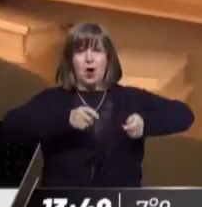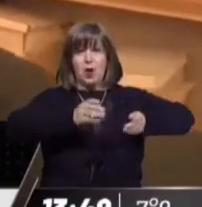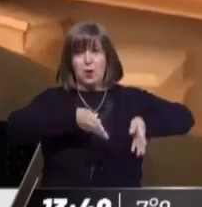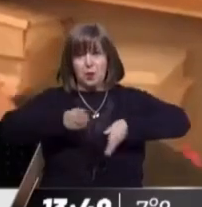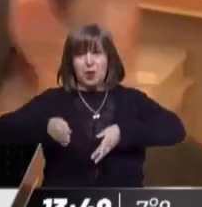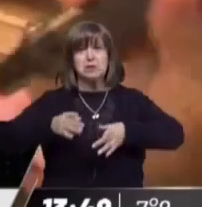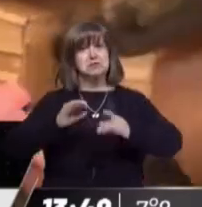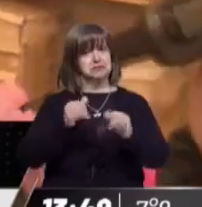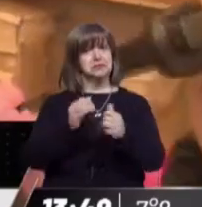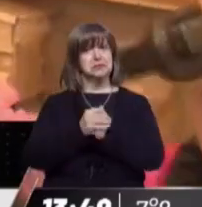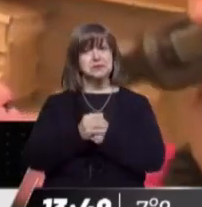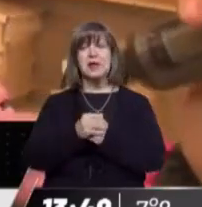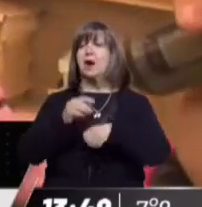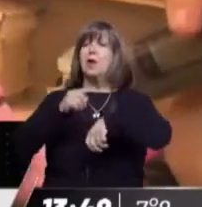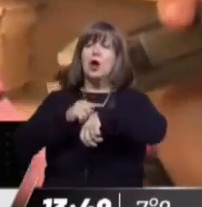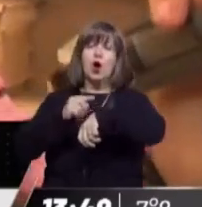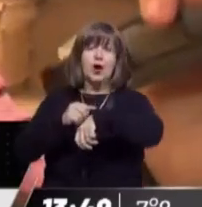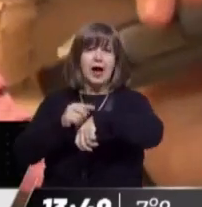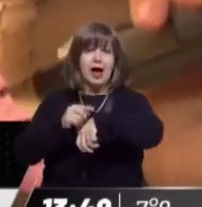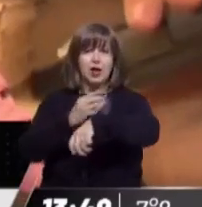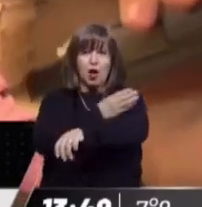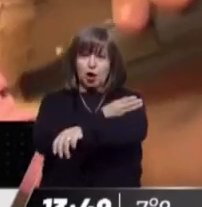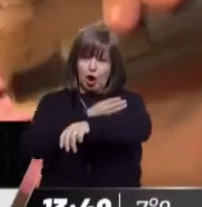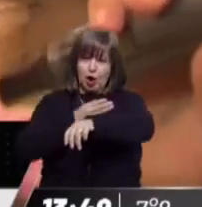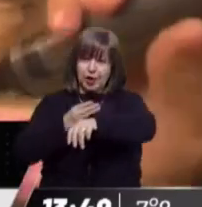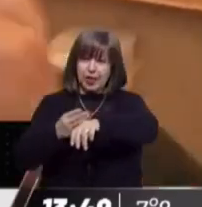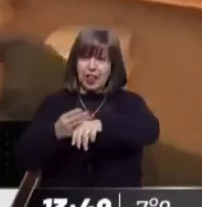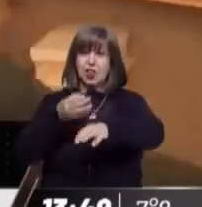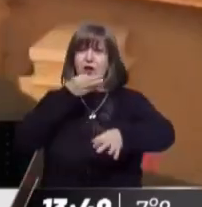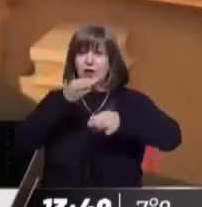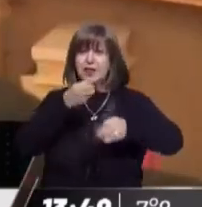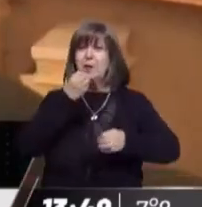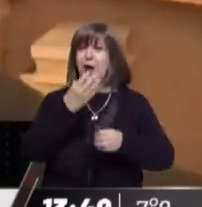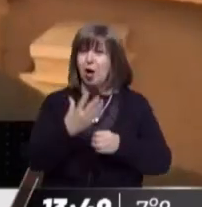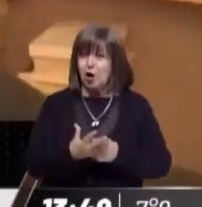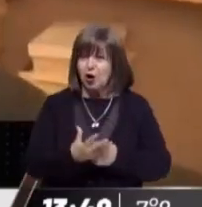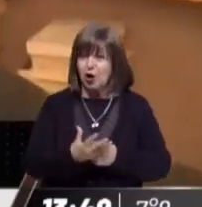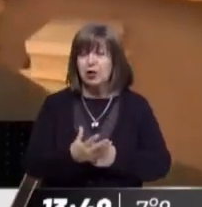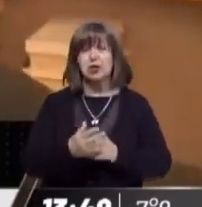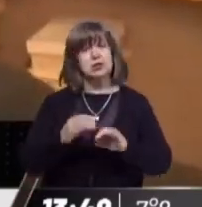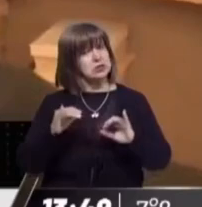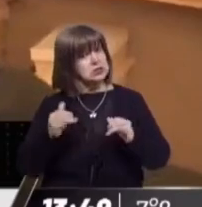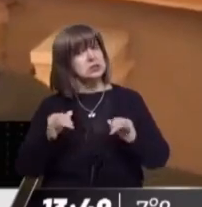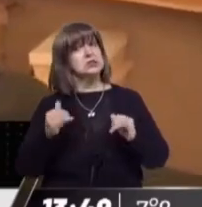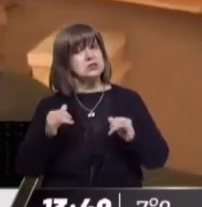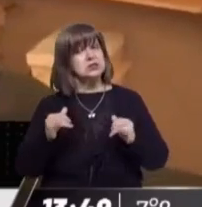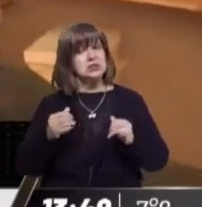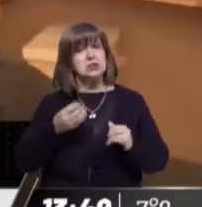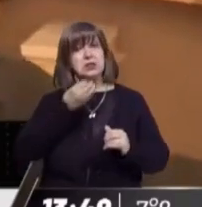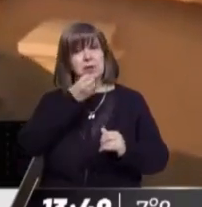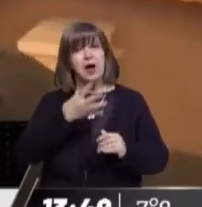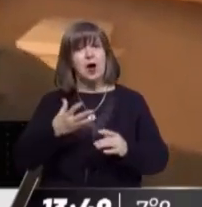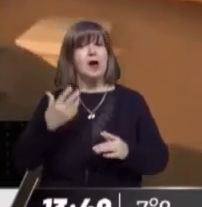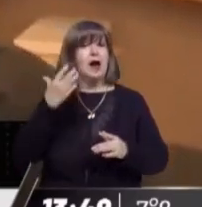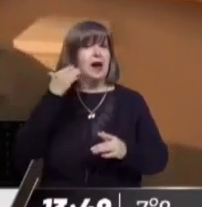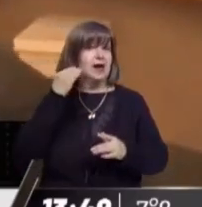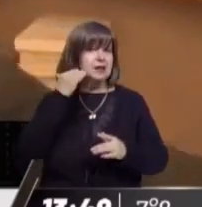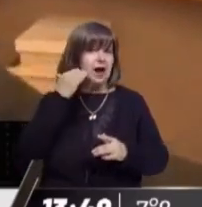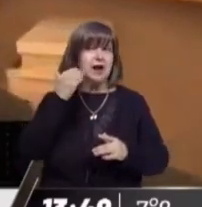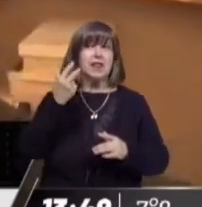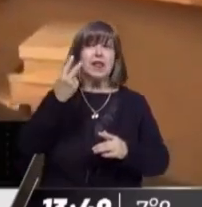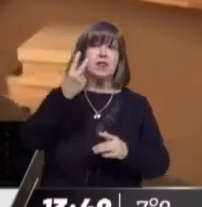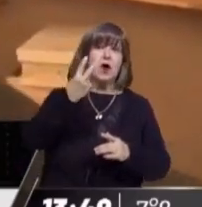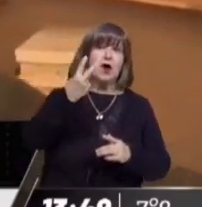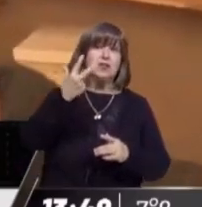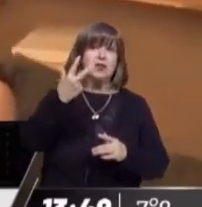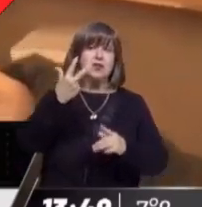ventas Sí sí pero digo el horario corrido aumenta las las ventas en un local Y sí si hemos tenido mejor venta la siesta también que antes no